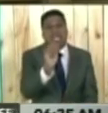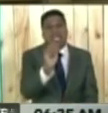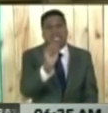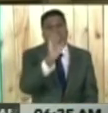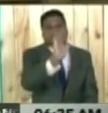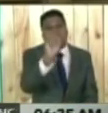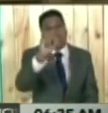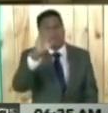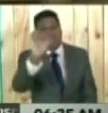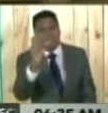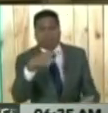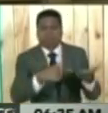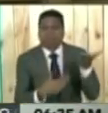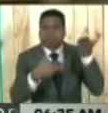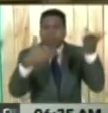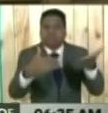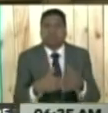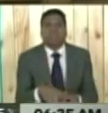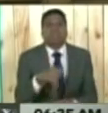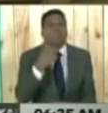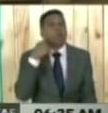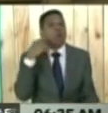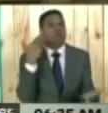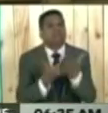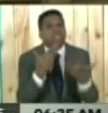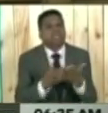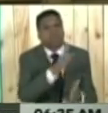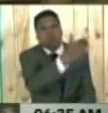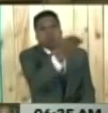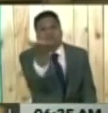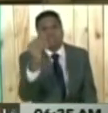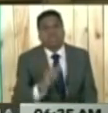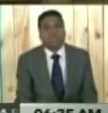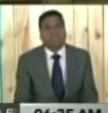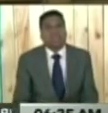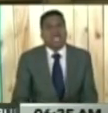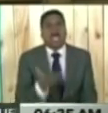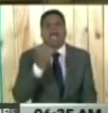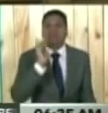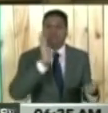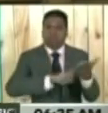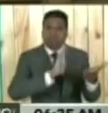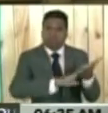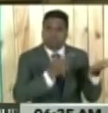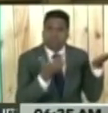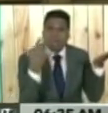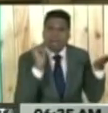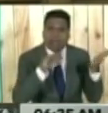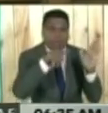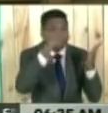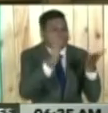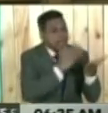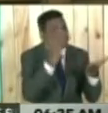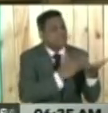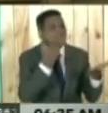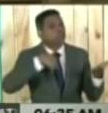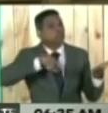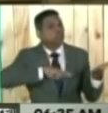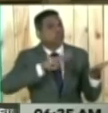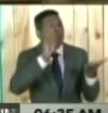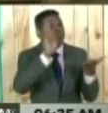Poder Electoral, con testigos de ustedes, y tenemos todas las actas, fuimos revisando acta por acta.